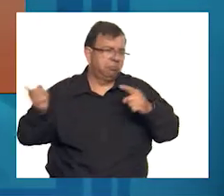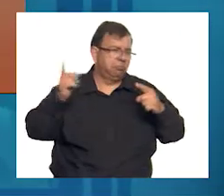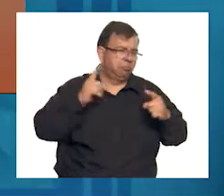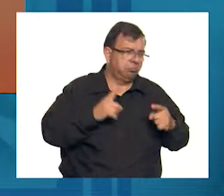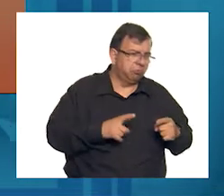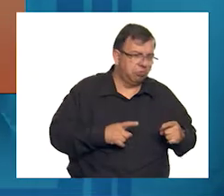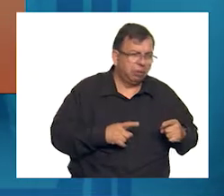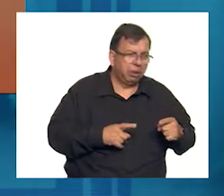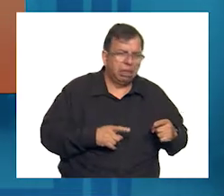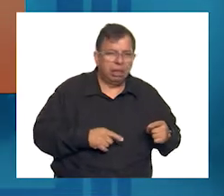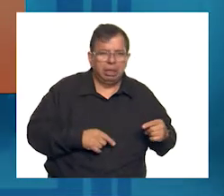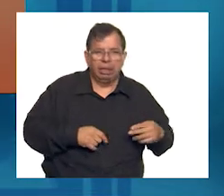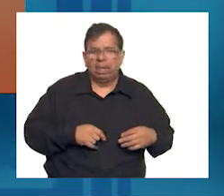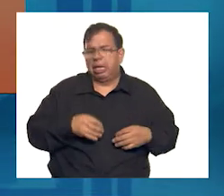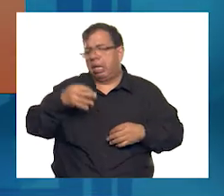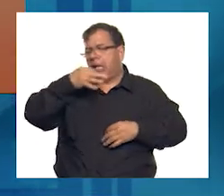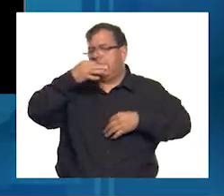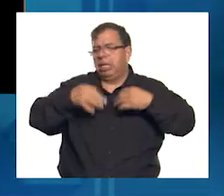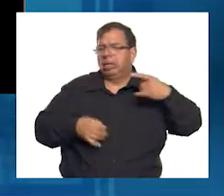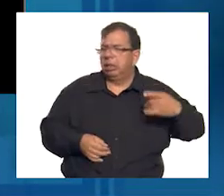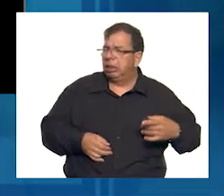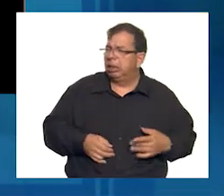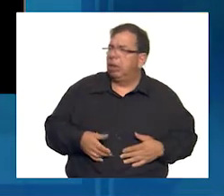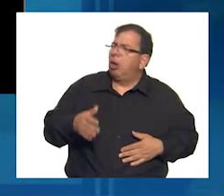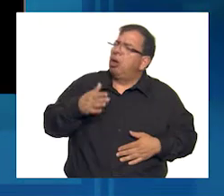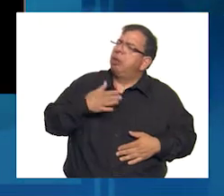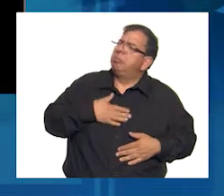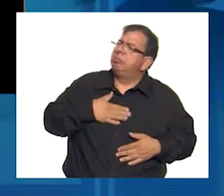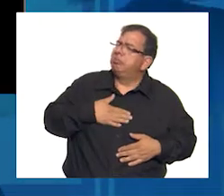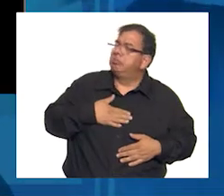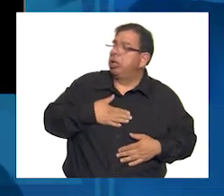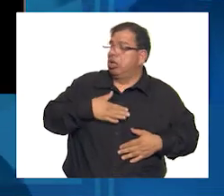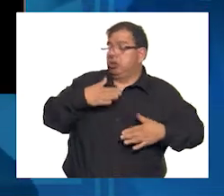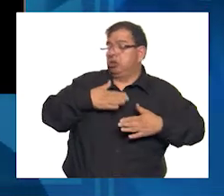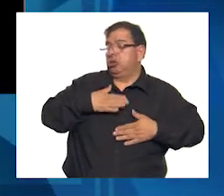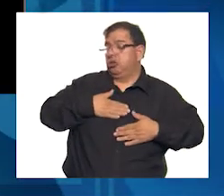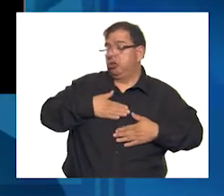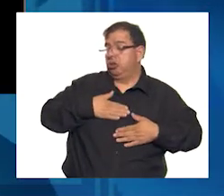se pregonó al otro lado: pues mi señor